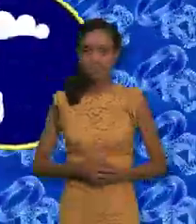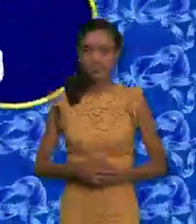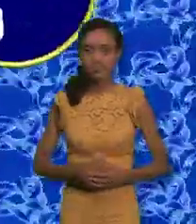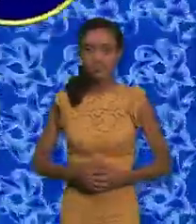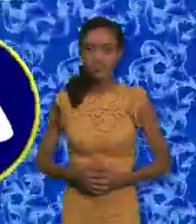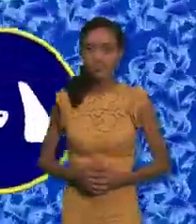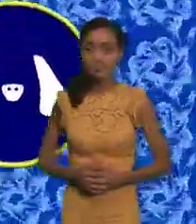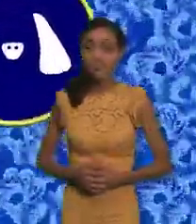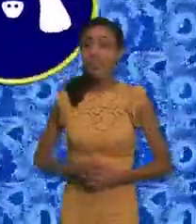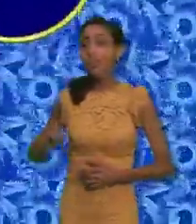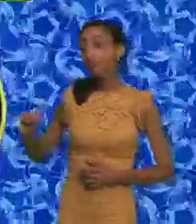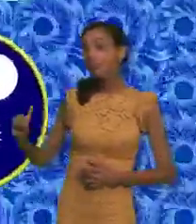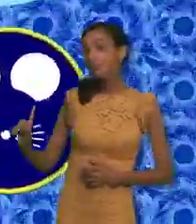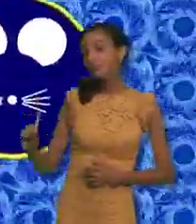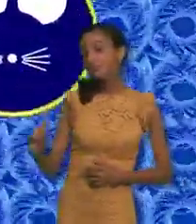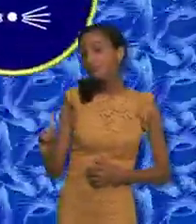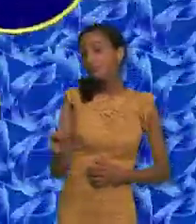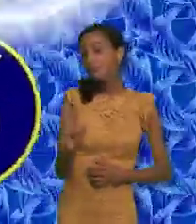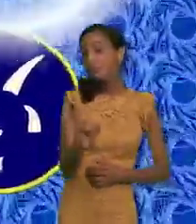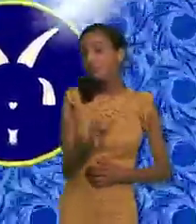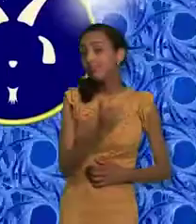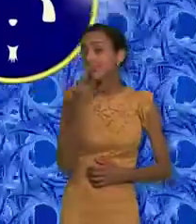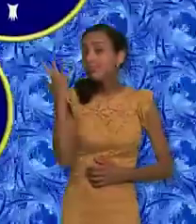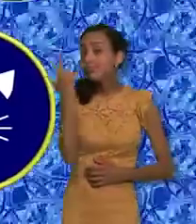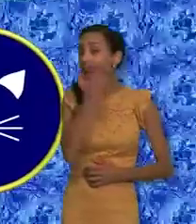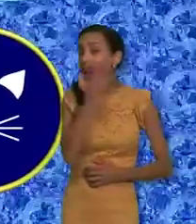Y por allí pasó...